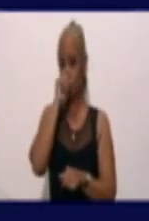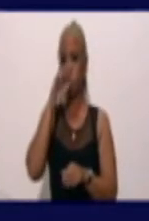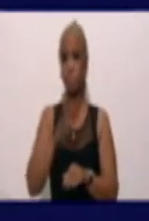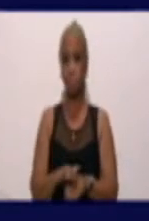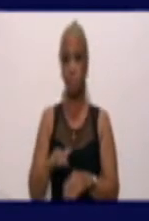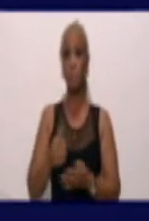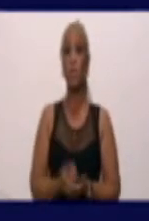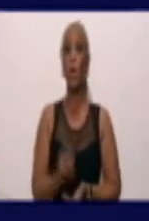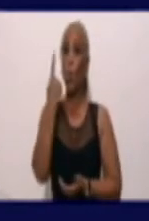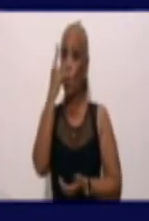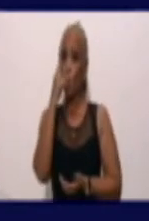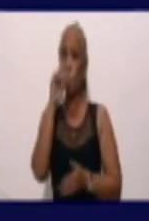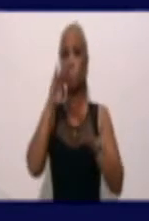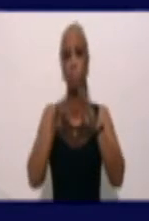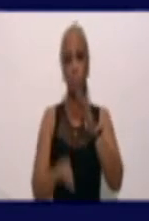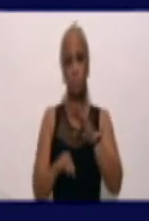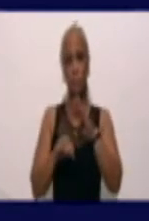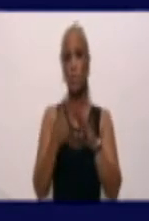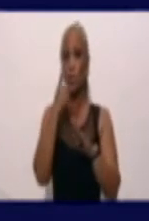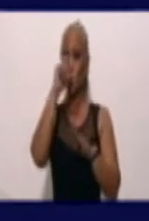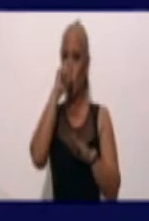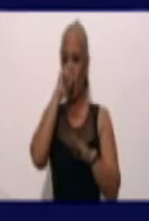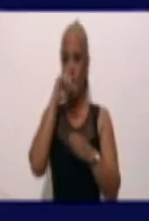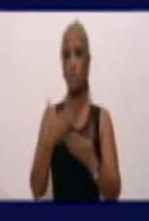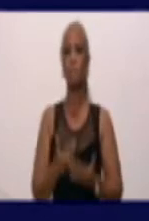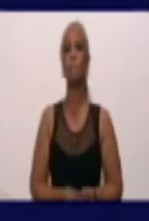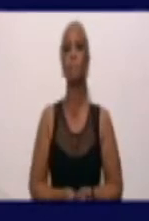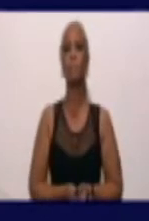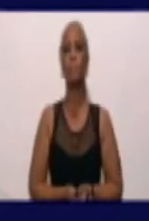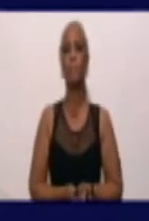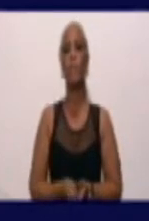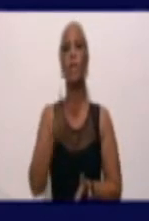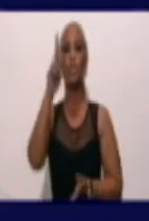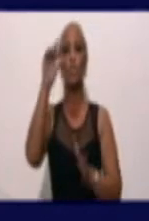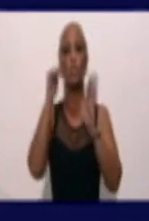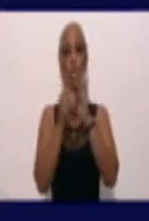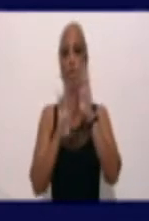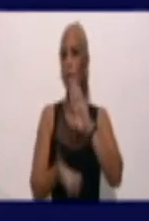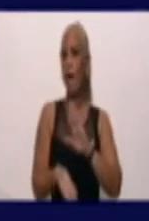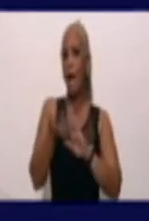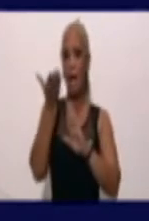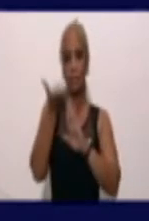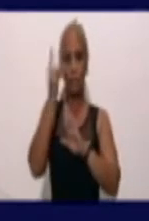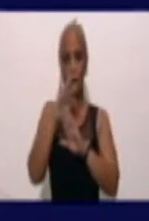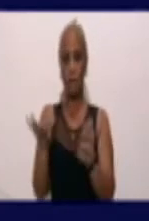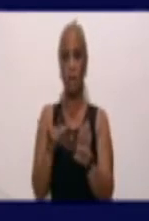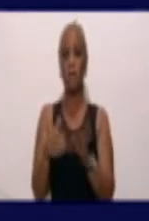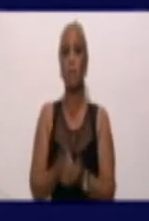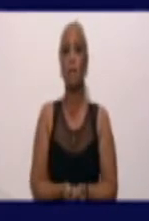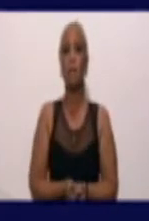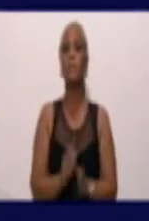y de ellos un menor de un año. Se emitieron 288 altas y tenemos recuperados